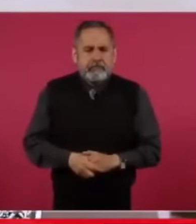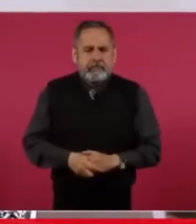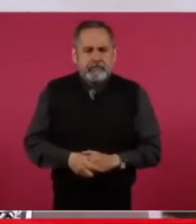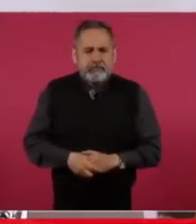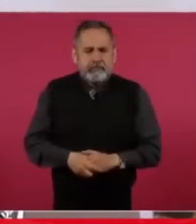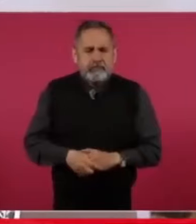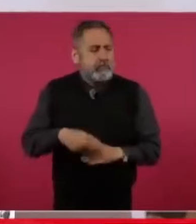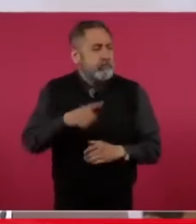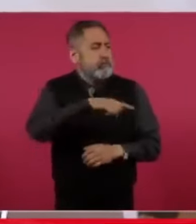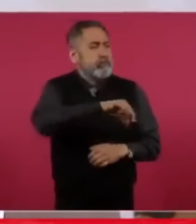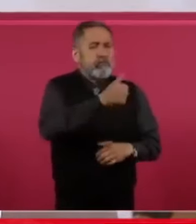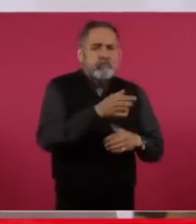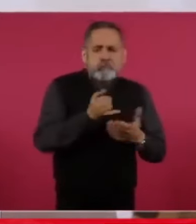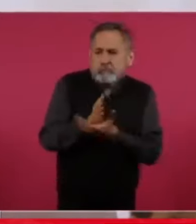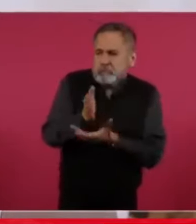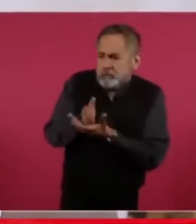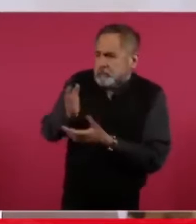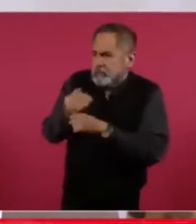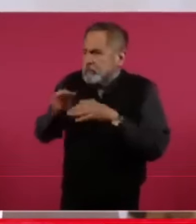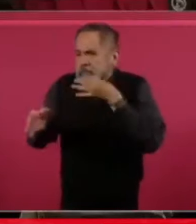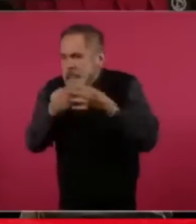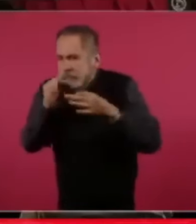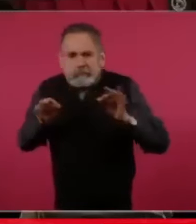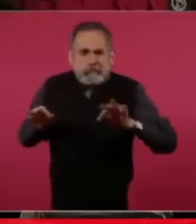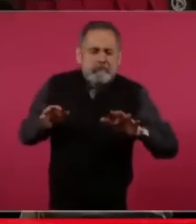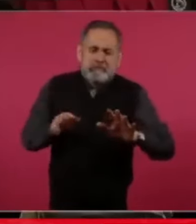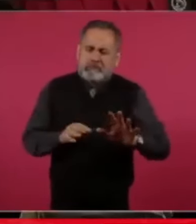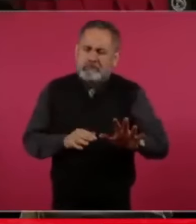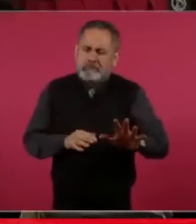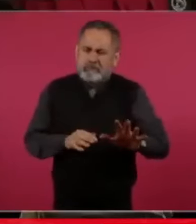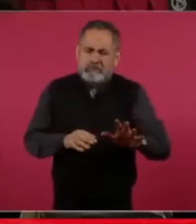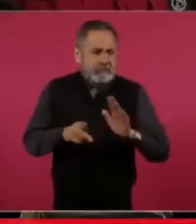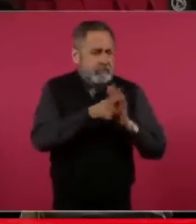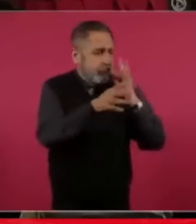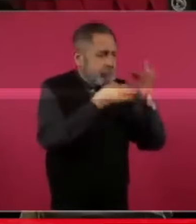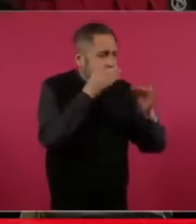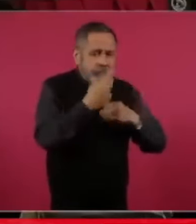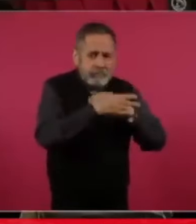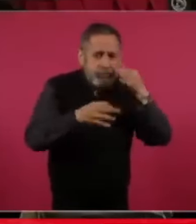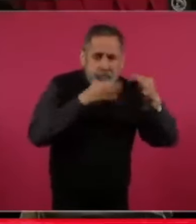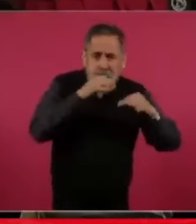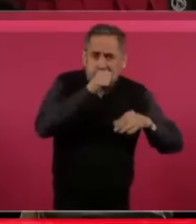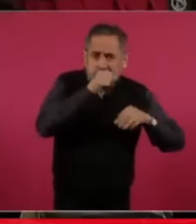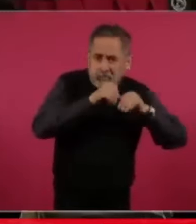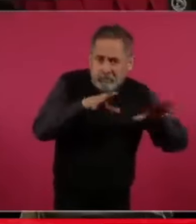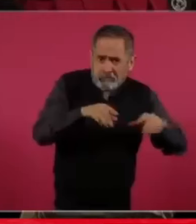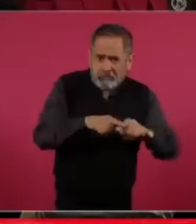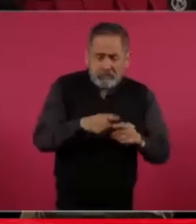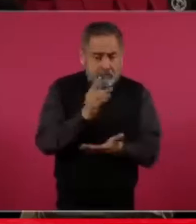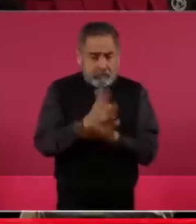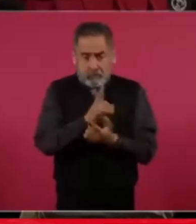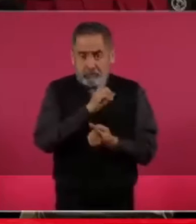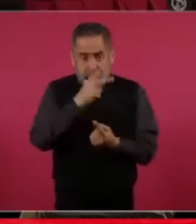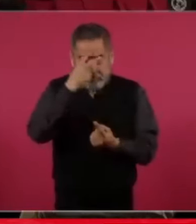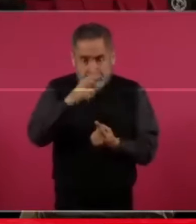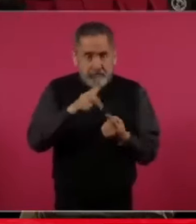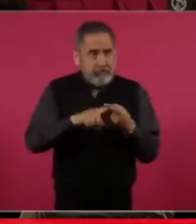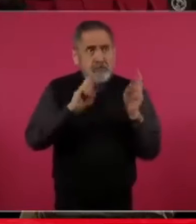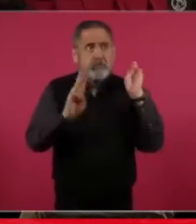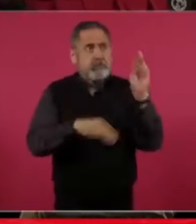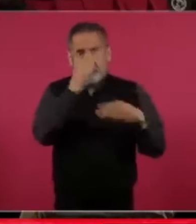Es mucha la intromisión. Y en el caso de los medios, no solo de México, sino